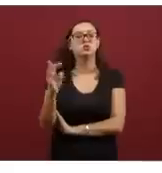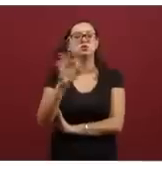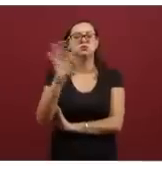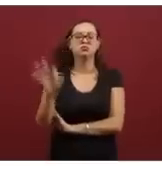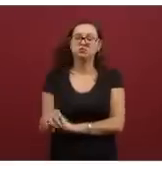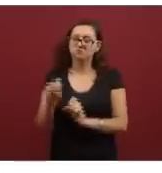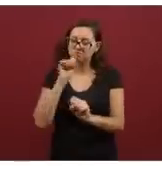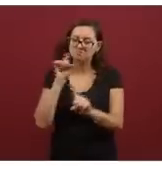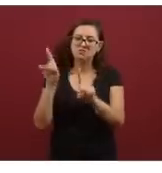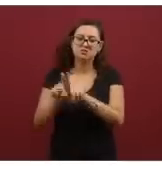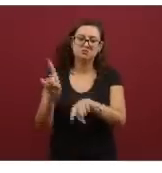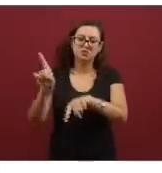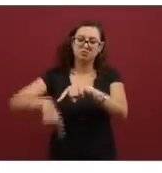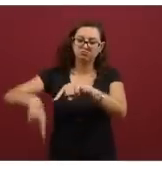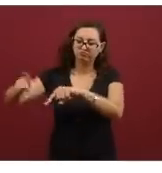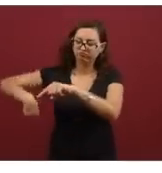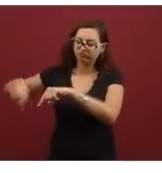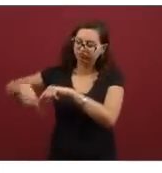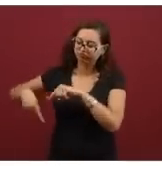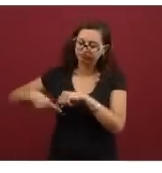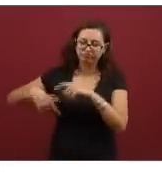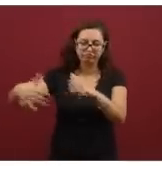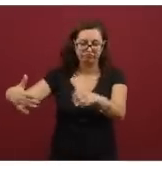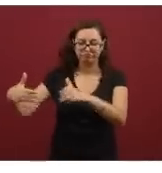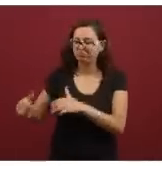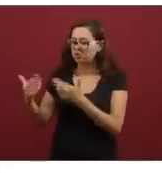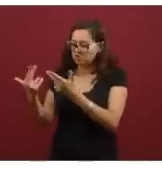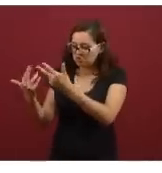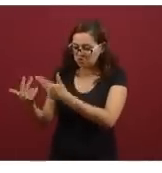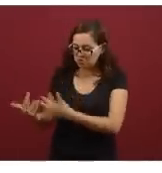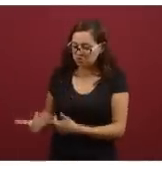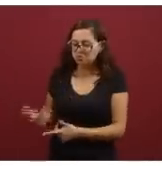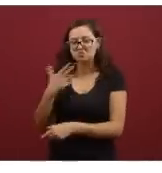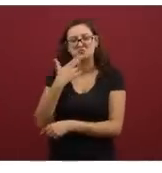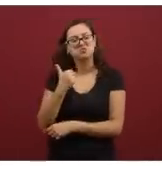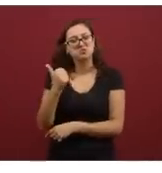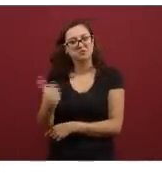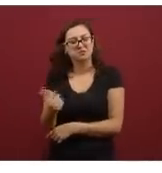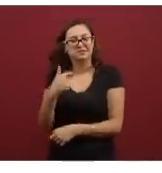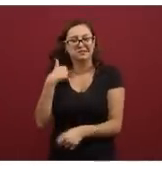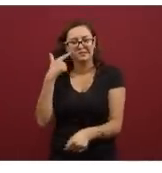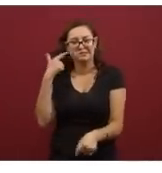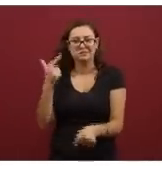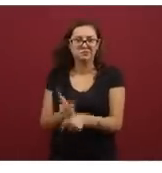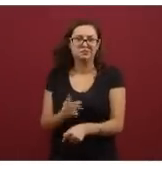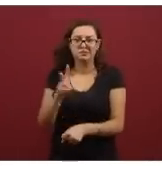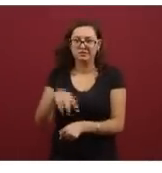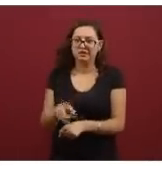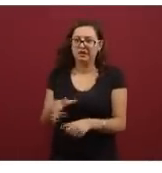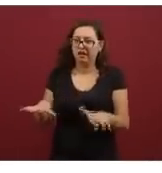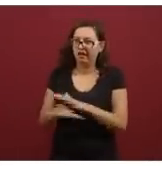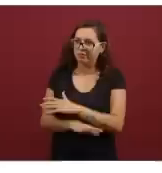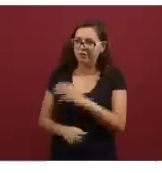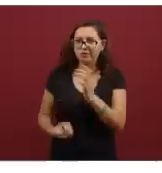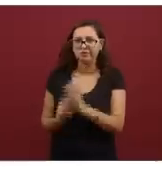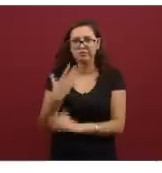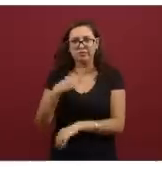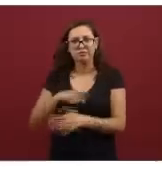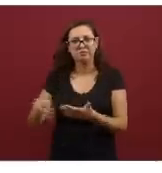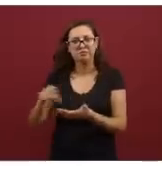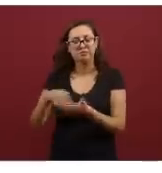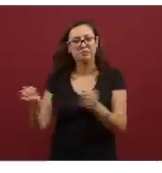27.4%, lo cual nos confirma que hay un alto número de cilindros que no están siendo renovados, sobre todo porque